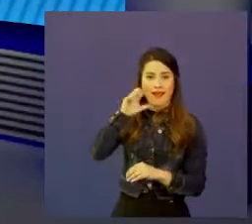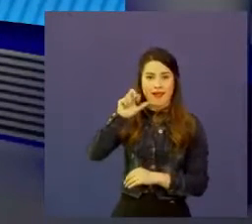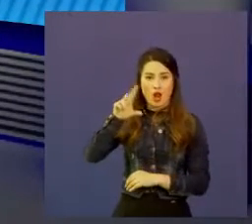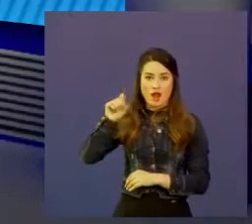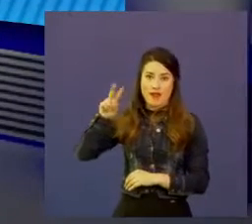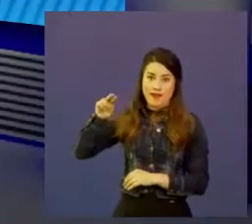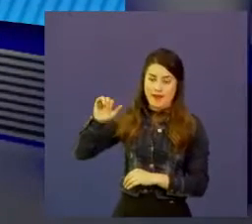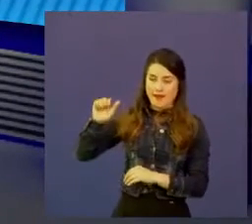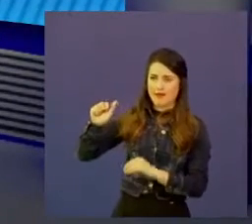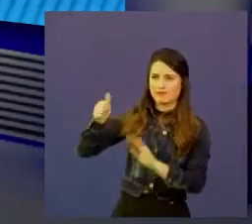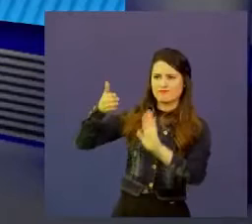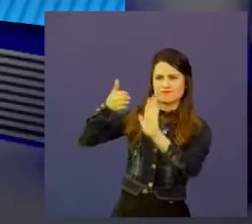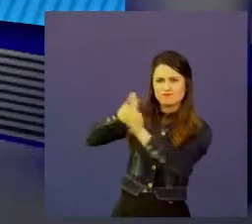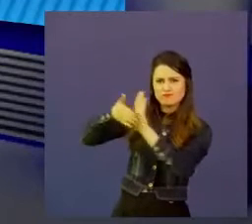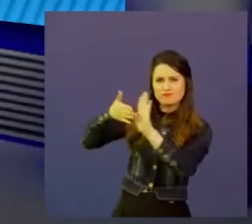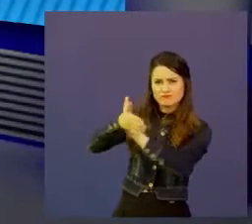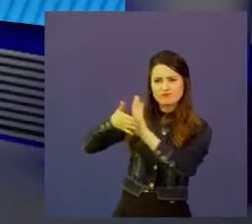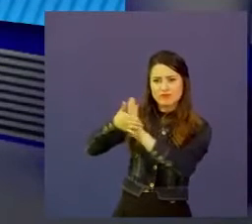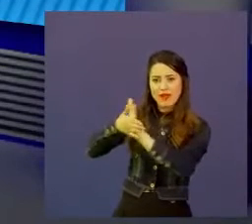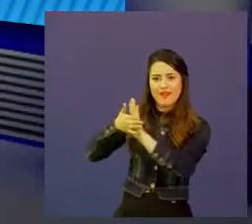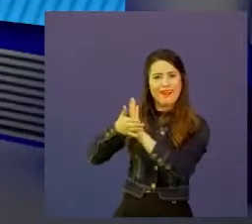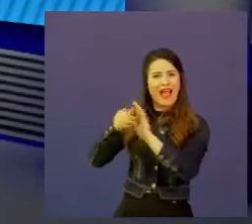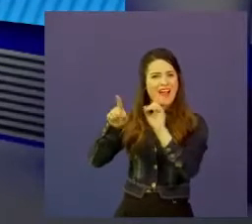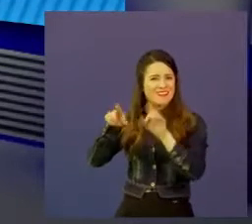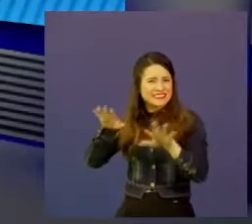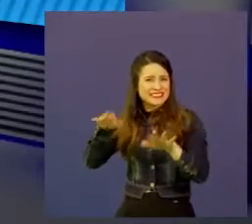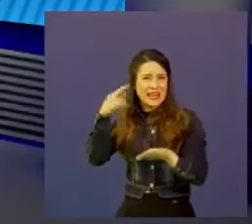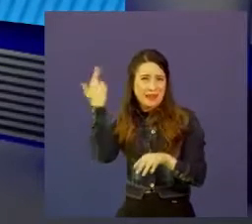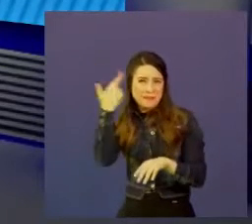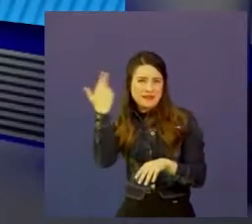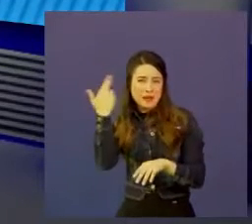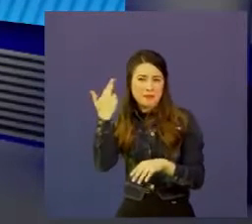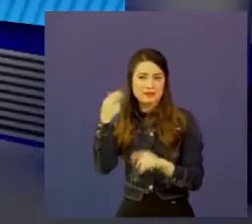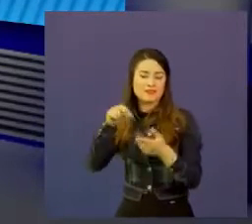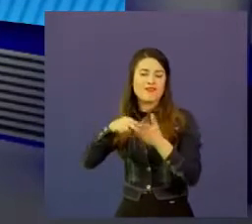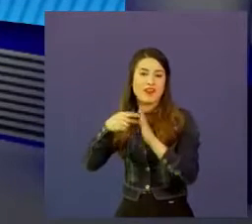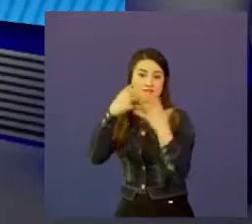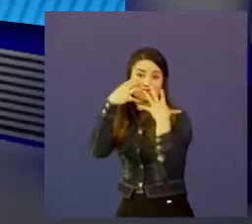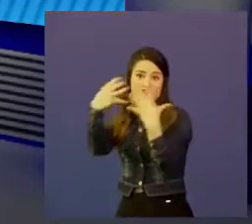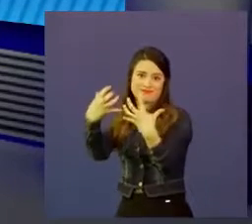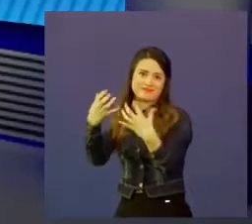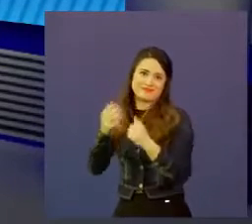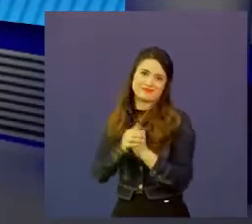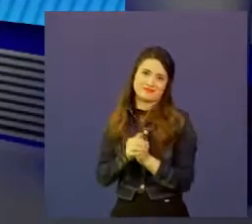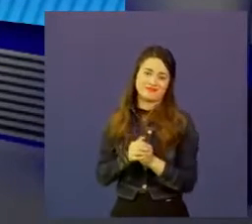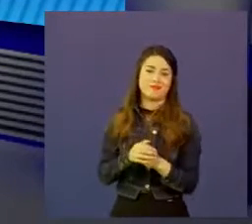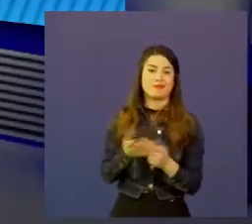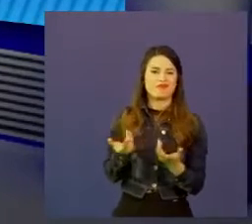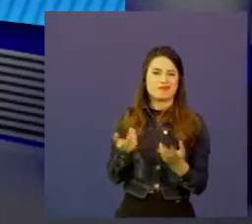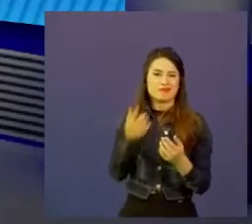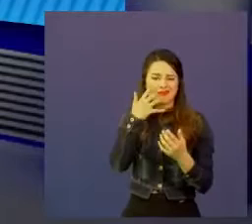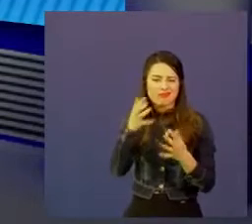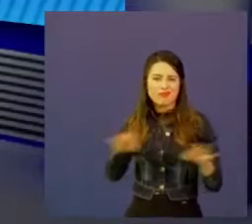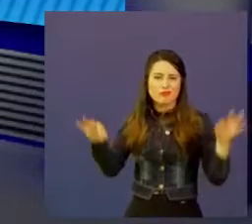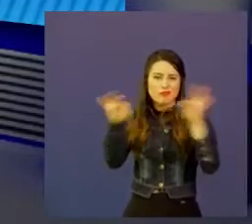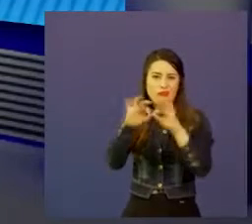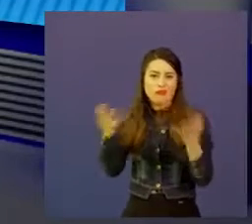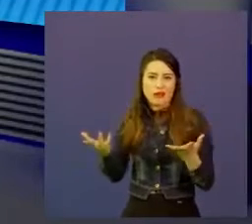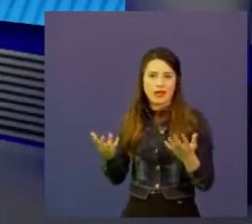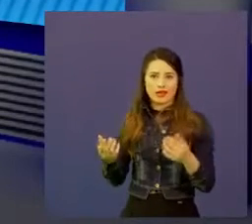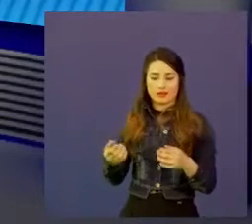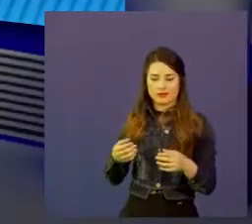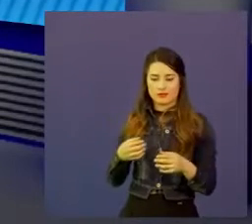y que tú los enfatizas muy bien, que es el trabajo interdisciplinario, la necesidad de involucrar a los estudiantes y